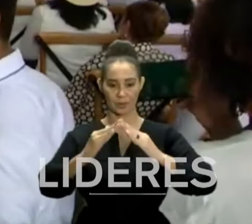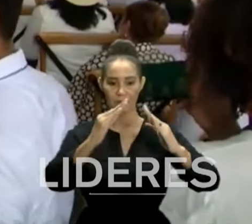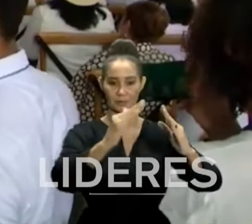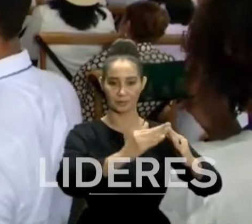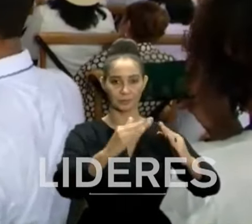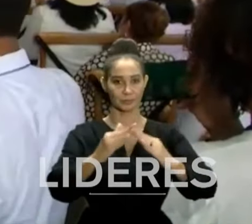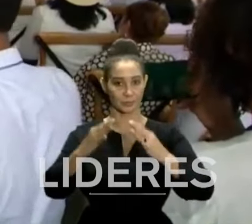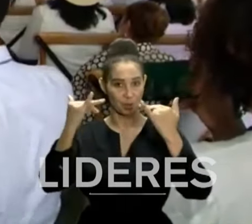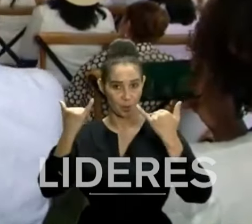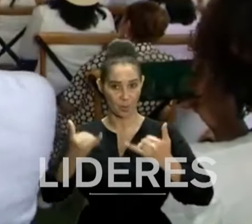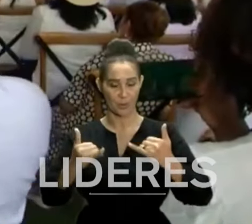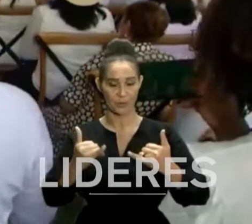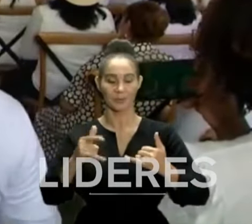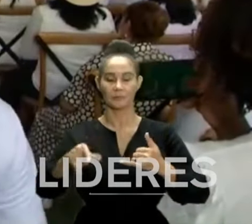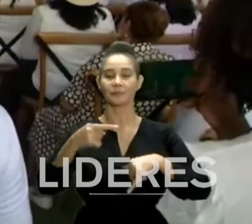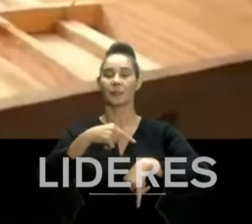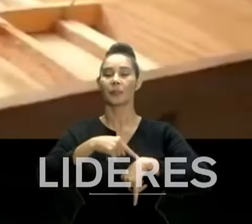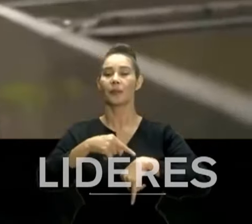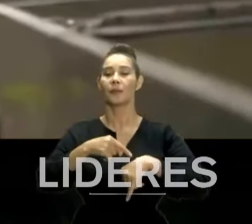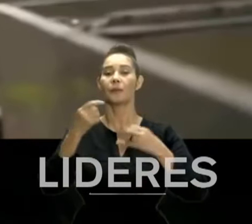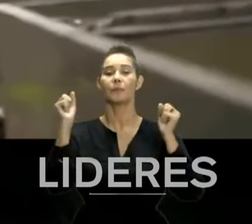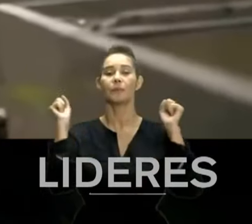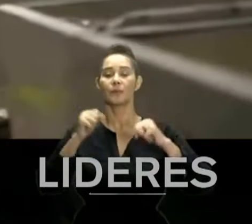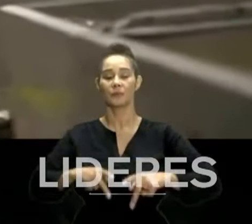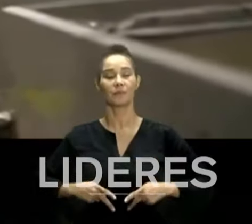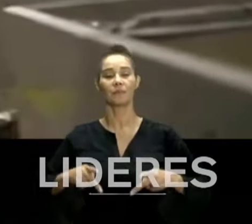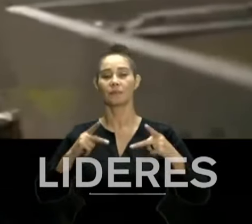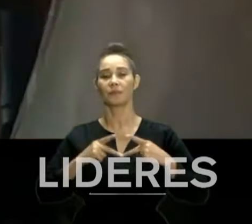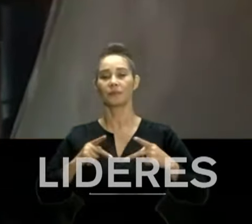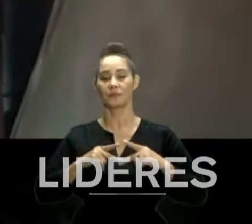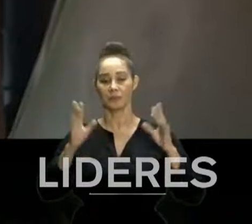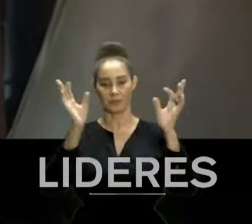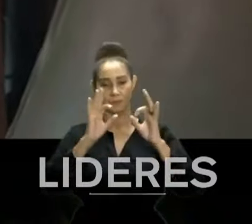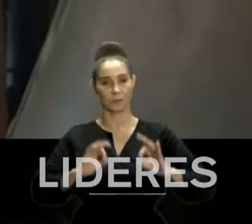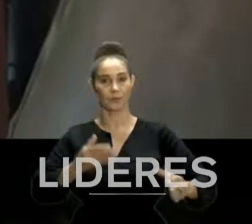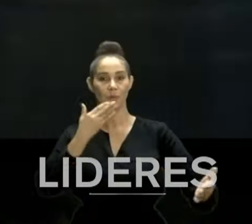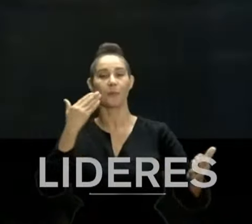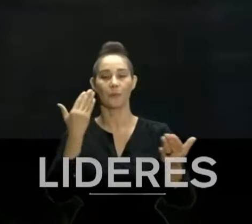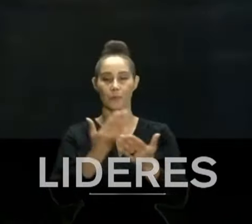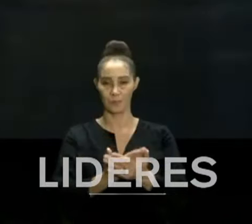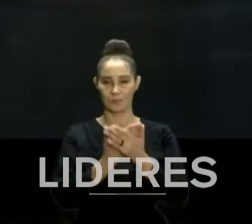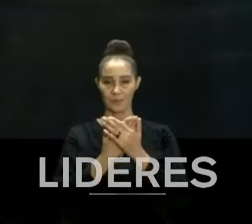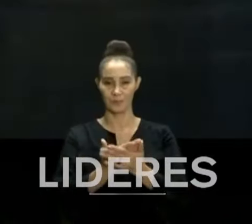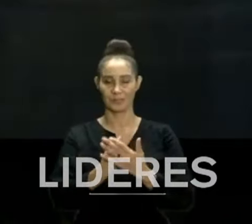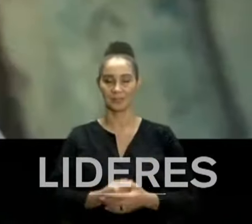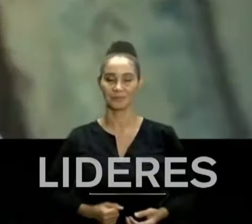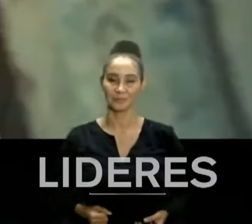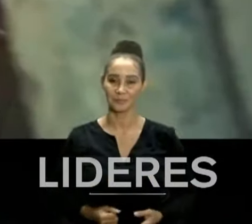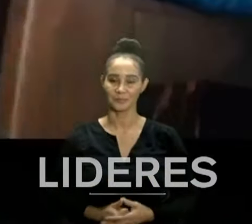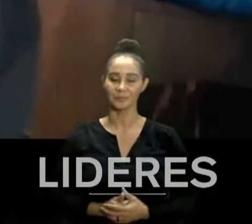y hoy, desde ese momento, pueden vivir de la manera que merecen.